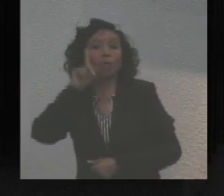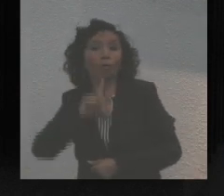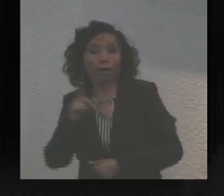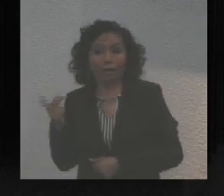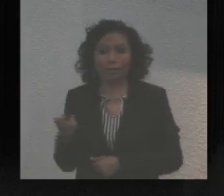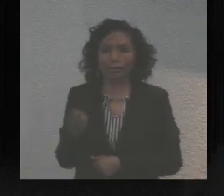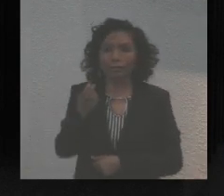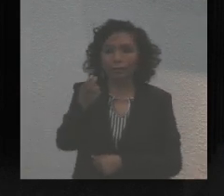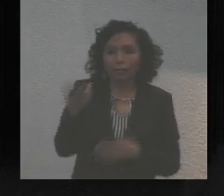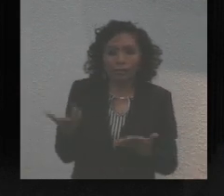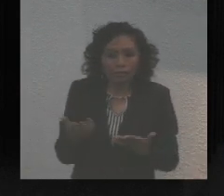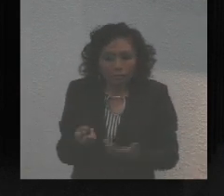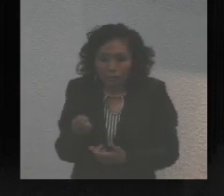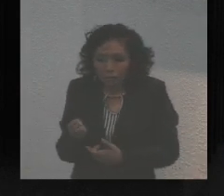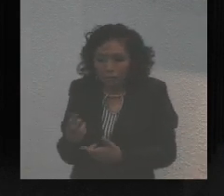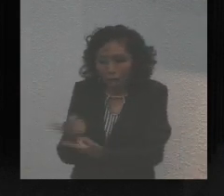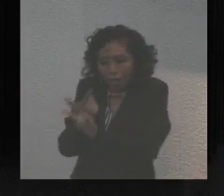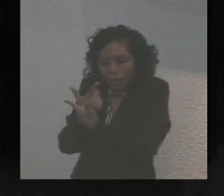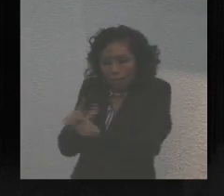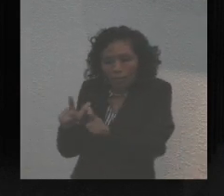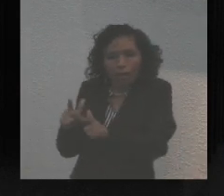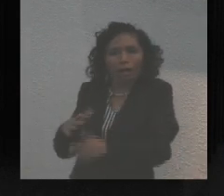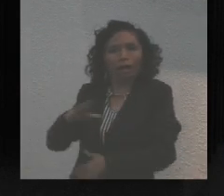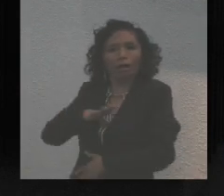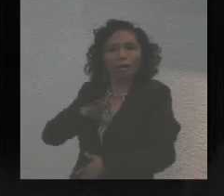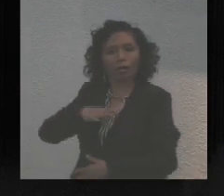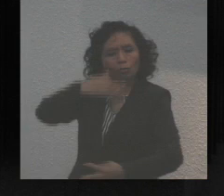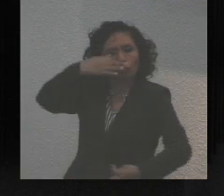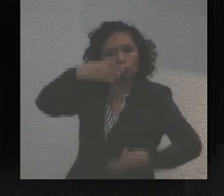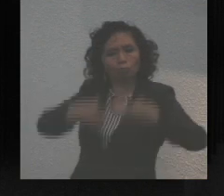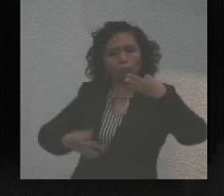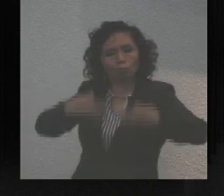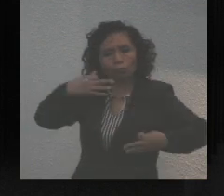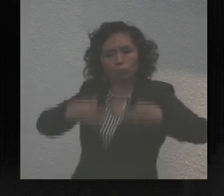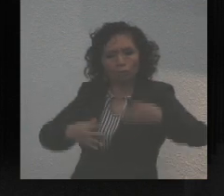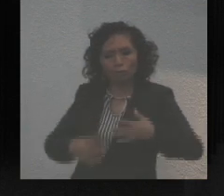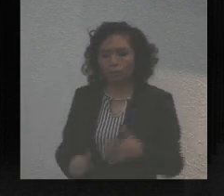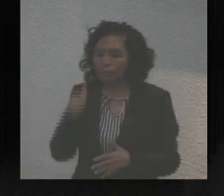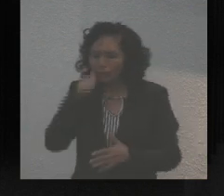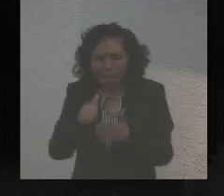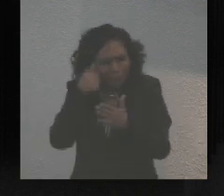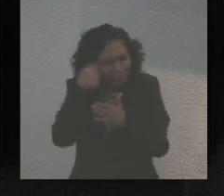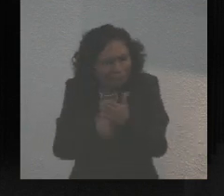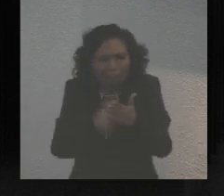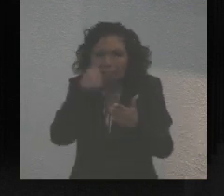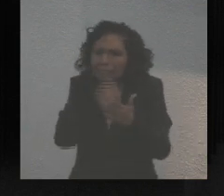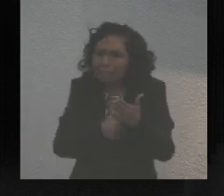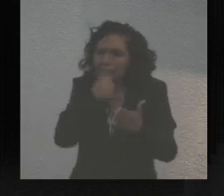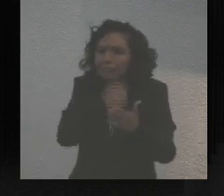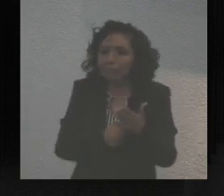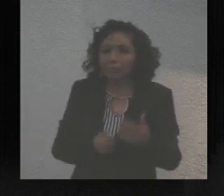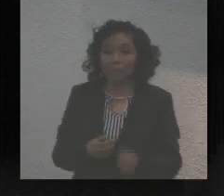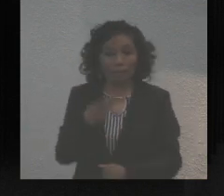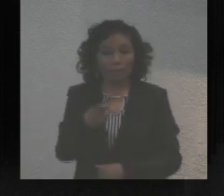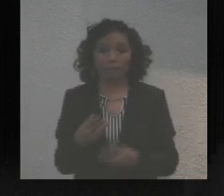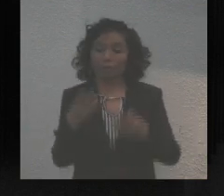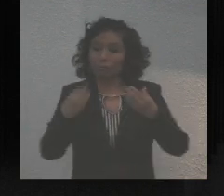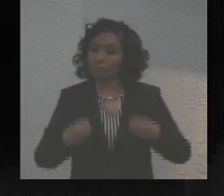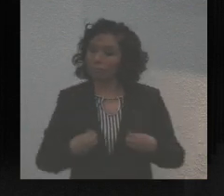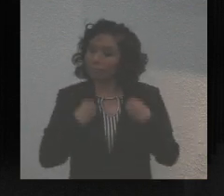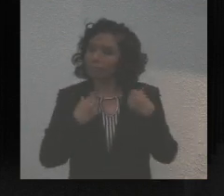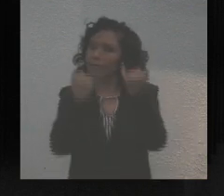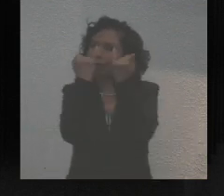esa libertad sea con justicia por la que tanto y tanto pelearon, que sea una constante en nuestra vida independiente